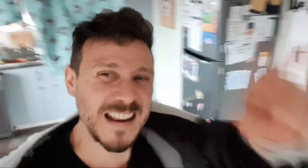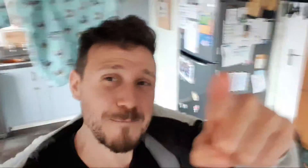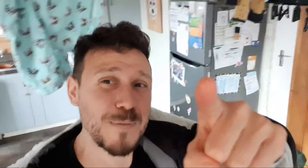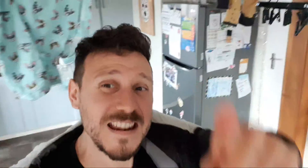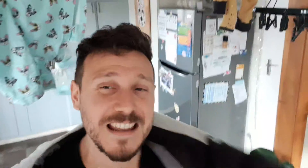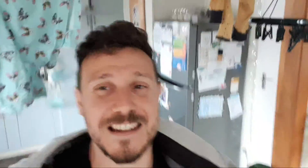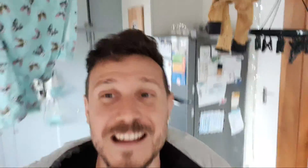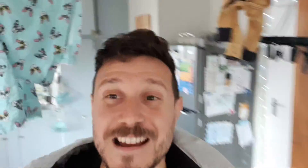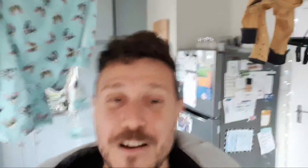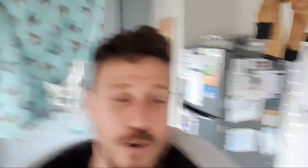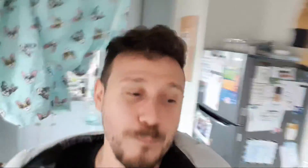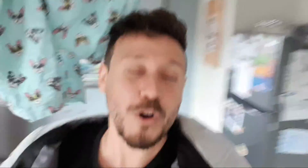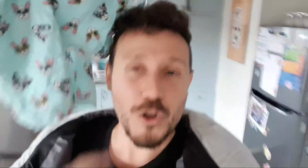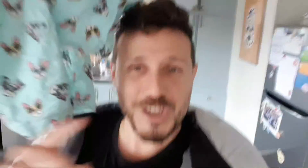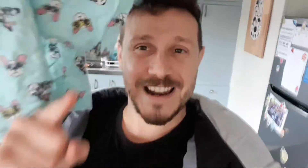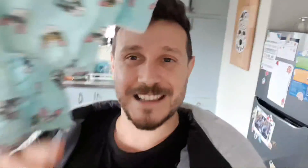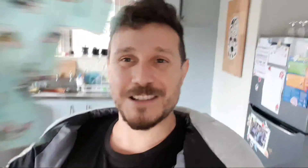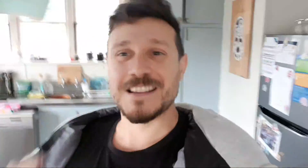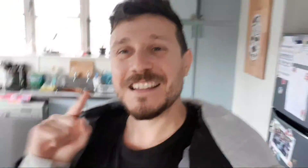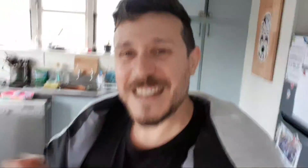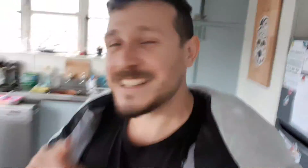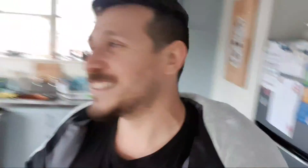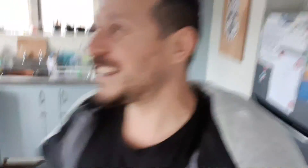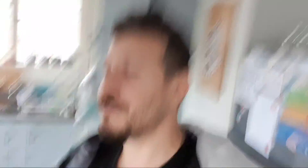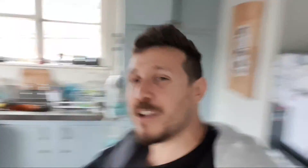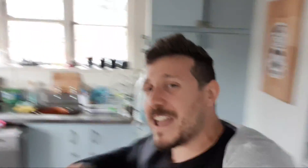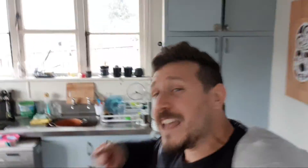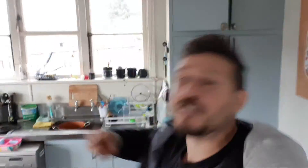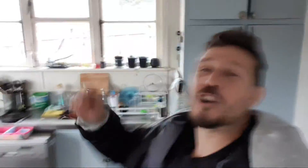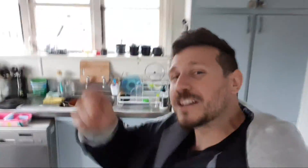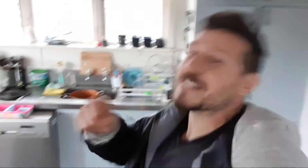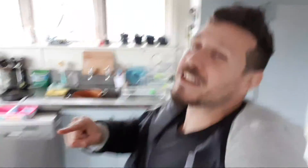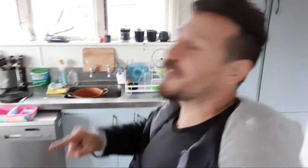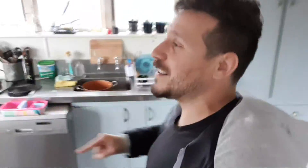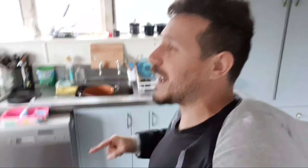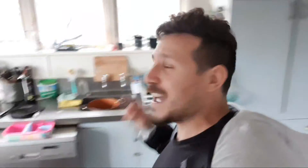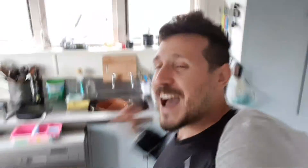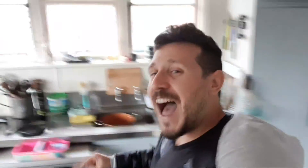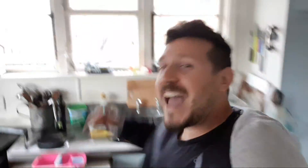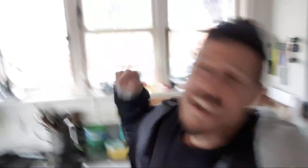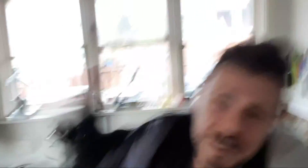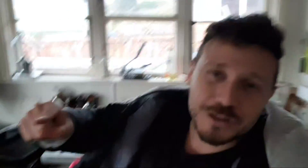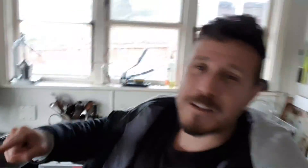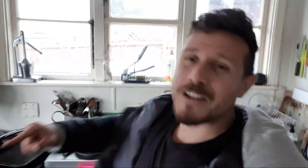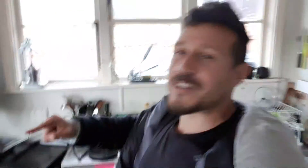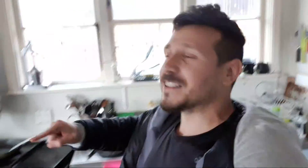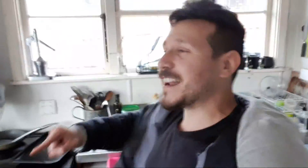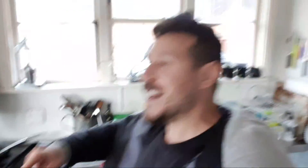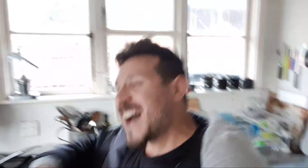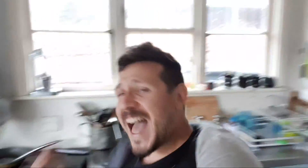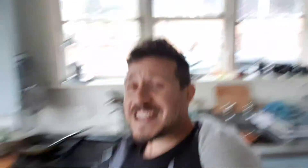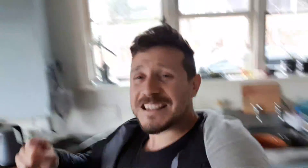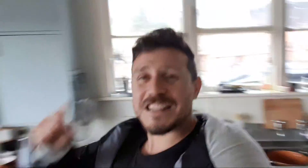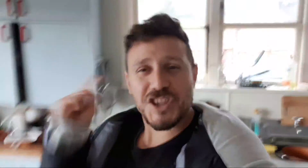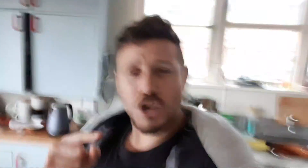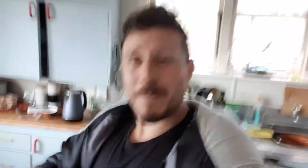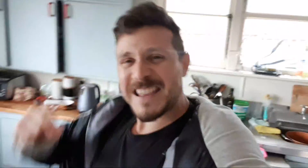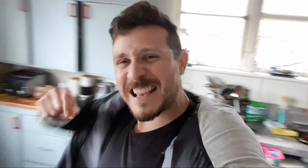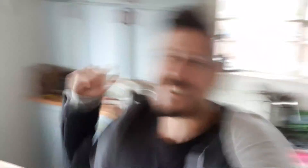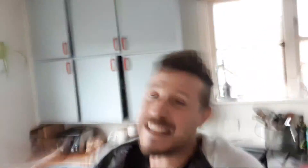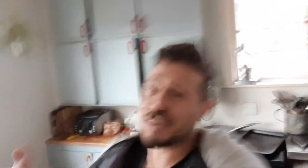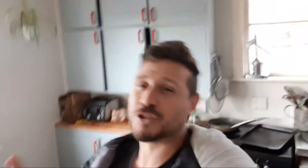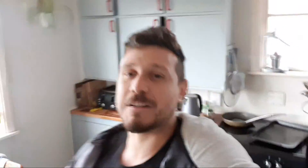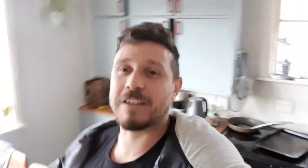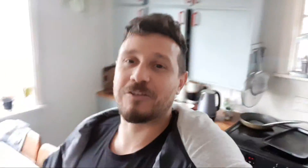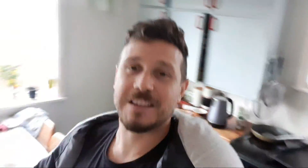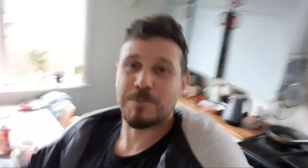aprendan un poco de inglés. Inglés kiwi. Esto es lo que se van a enfrentar. A esto se van a enfrentar, a este idioma, a este